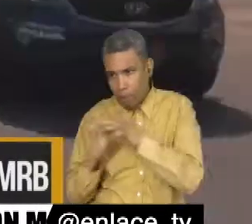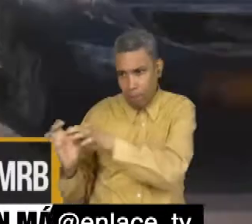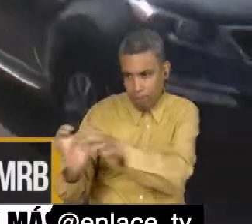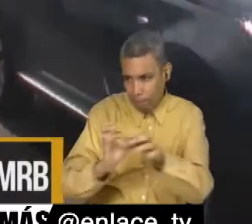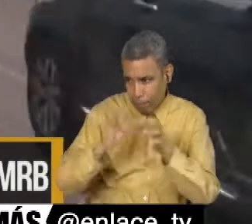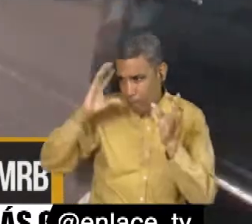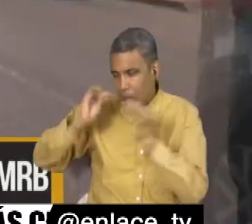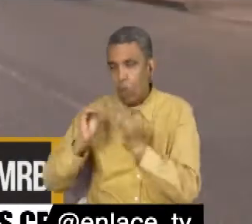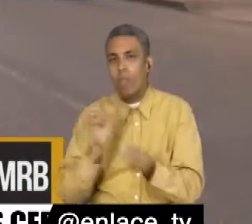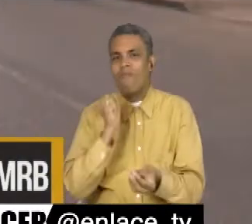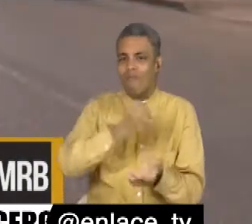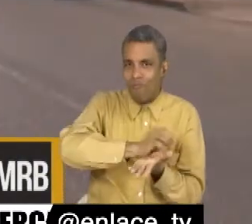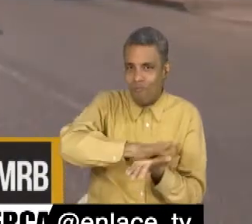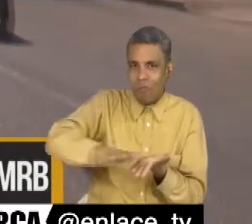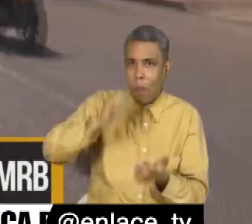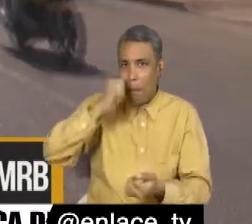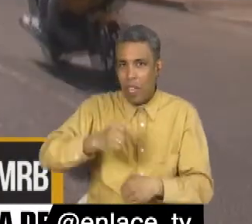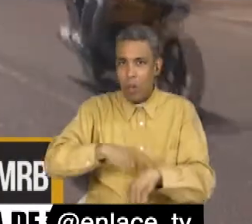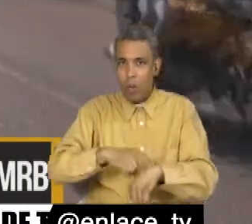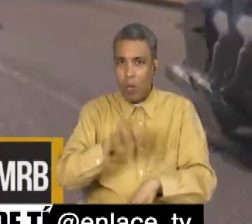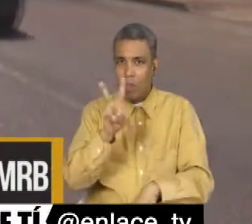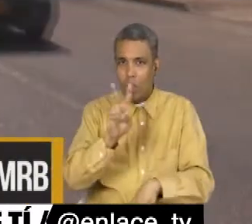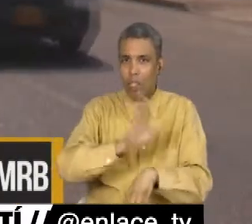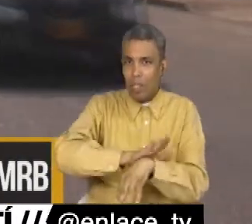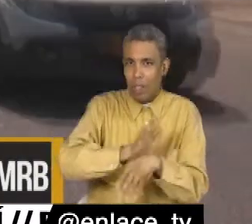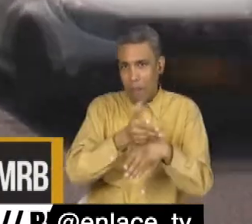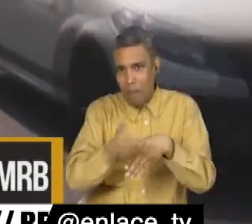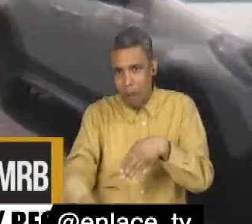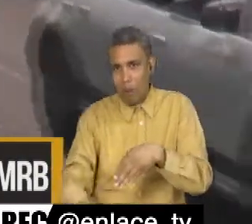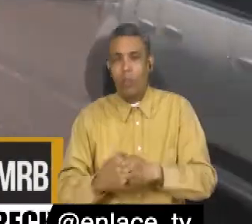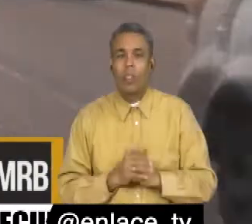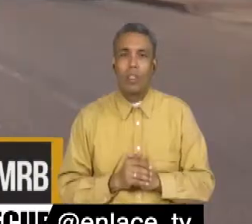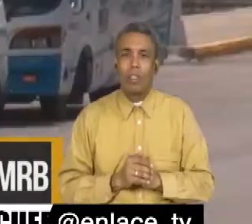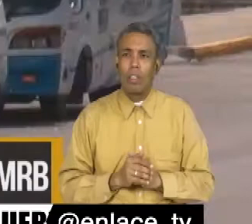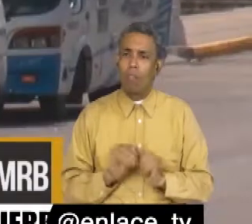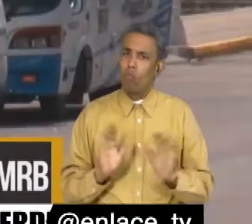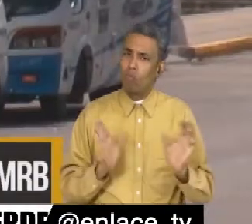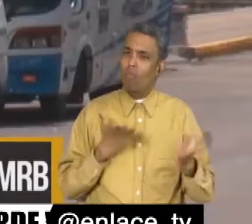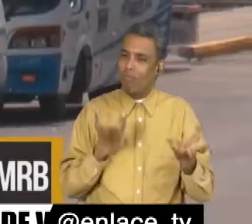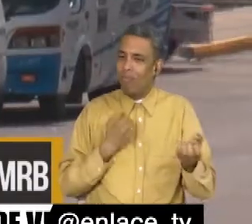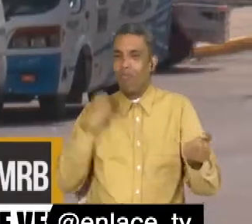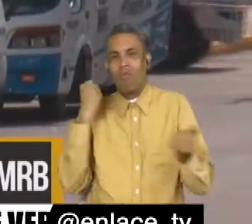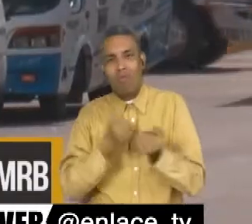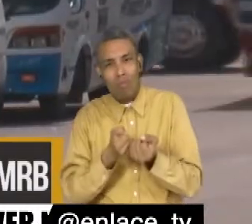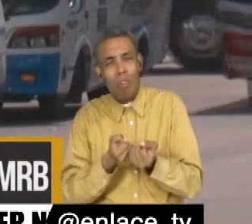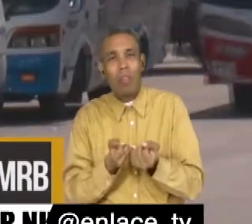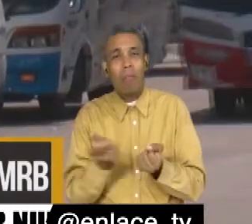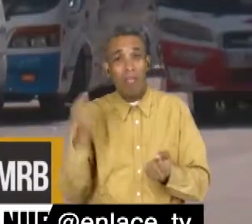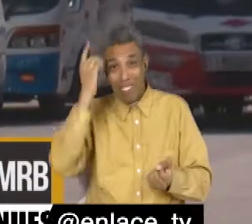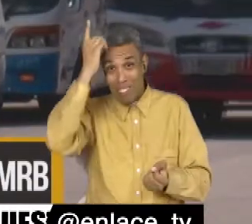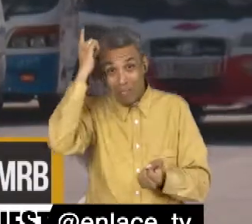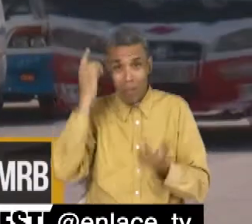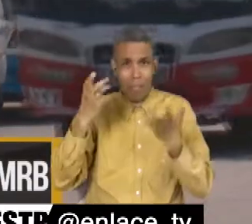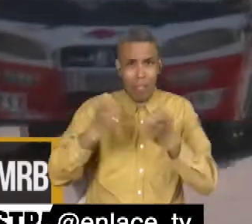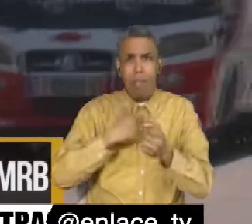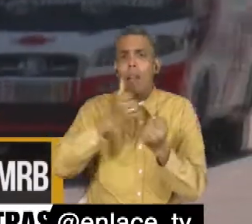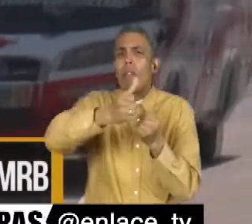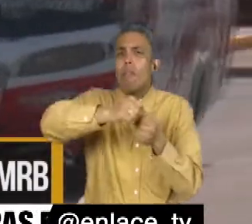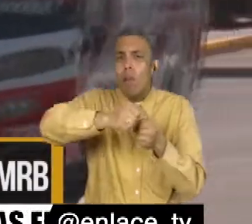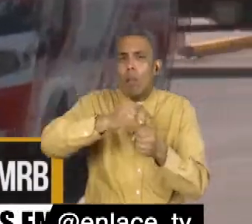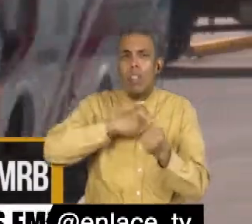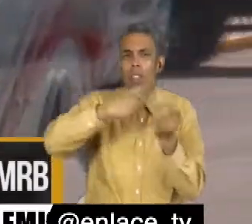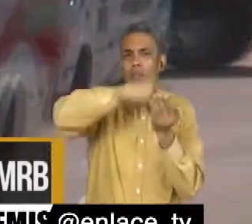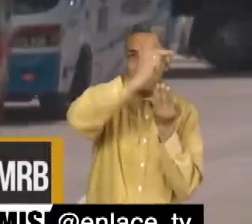gratis. Con eso, según los directivos de estas entidades, se busca aportarle un grano de arena a la iniciativa de defender el proyecto de modernización